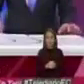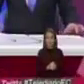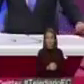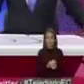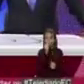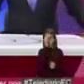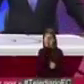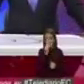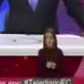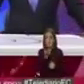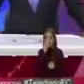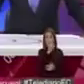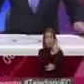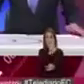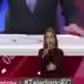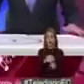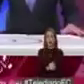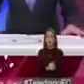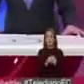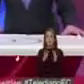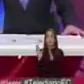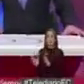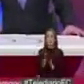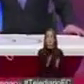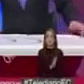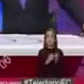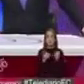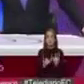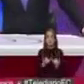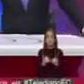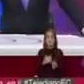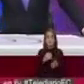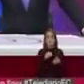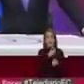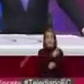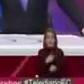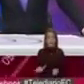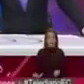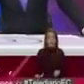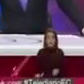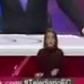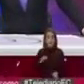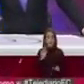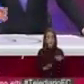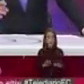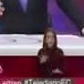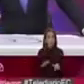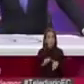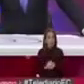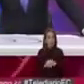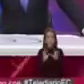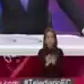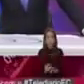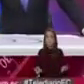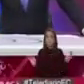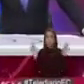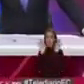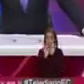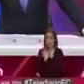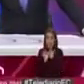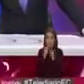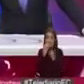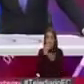Buenos días, muchísimas gracias a usted. Muchas gracias, economista. Bueno, el presidente de la República aseguró que entre las prioridades que se